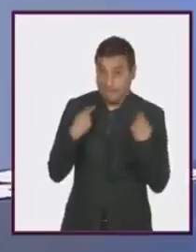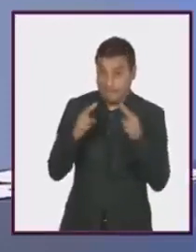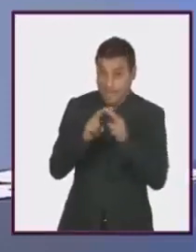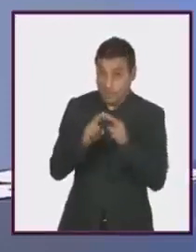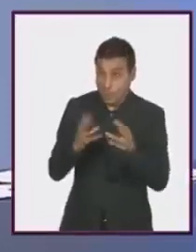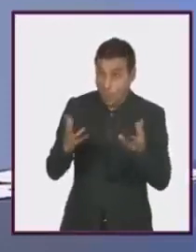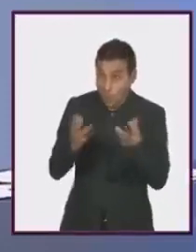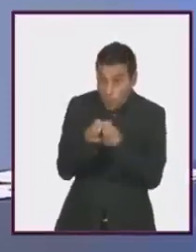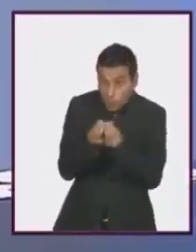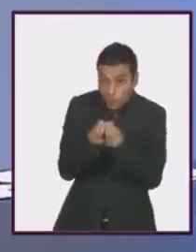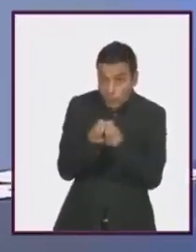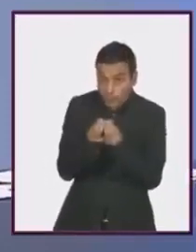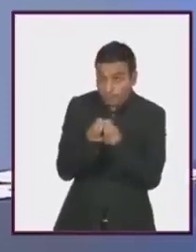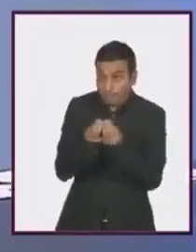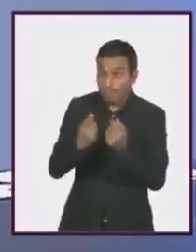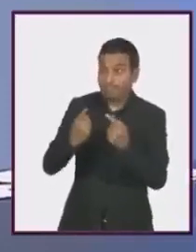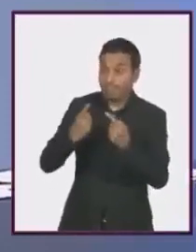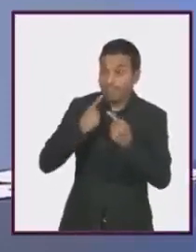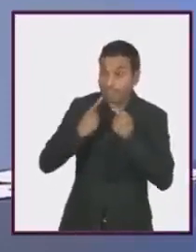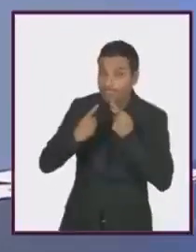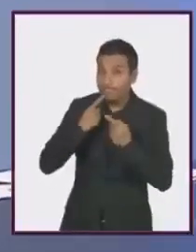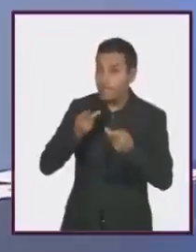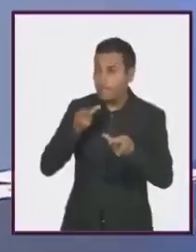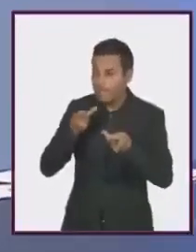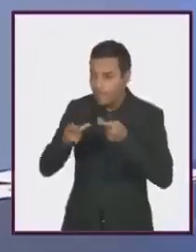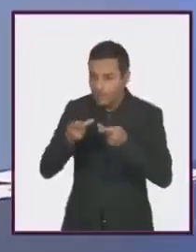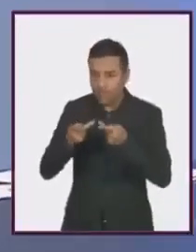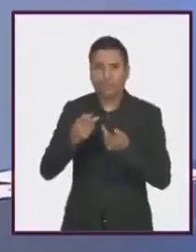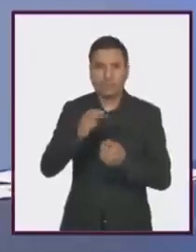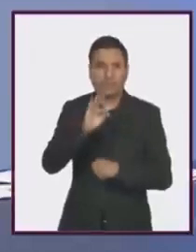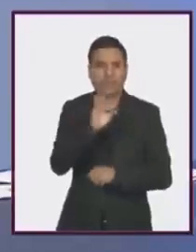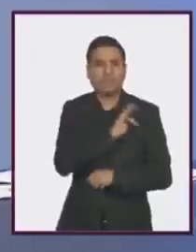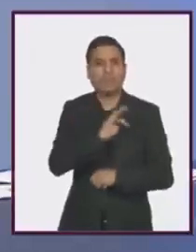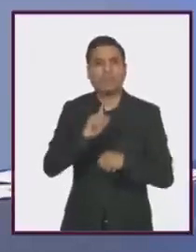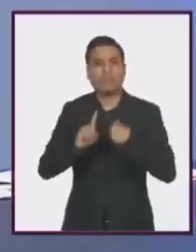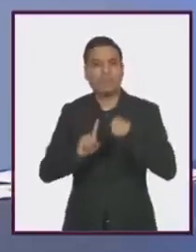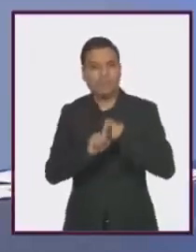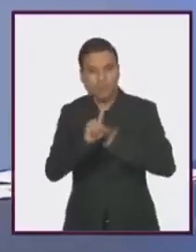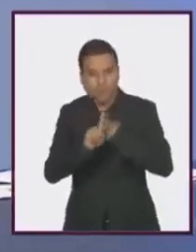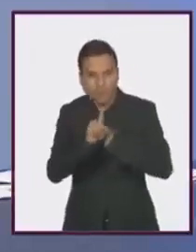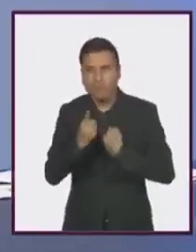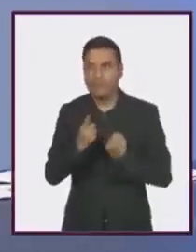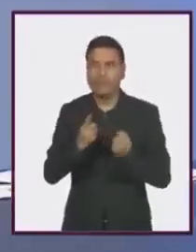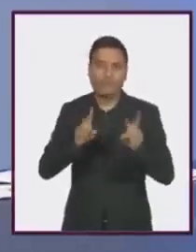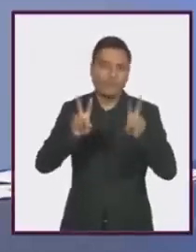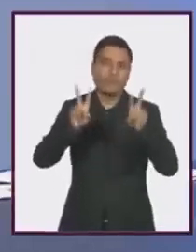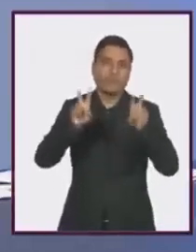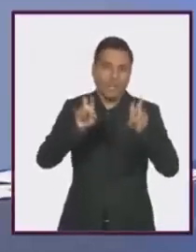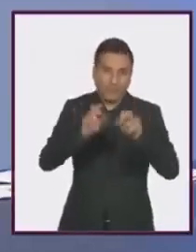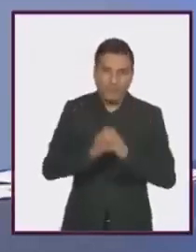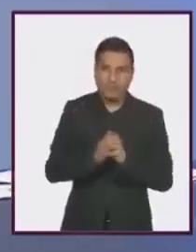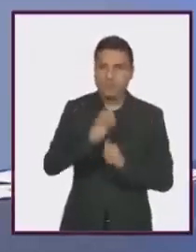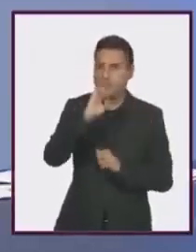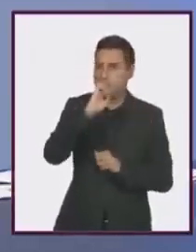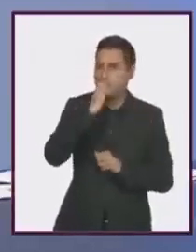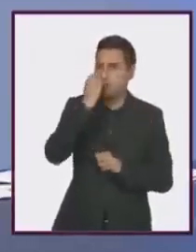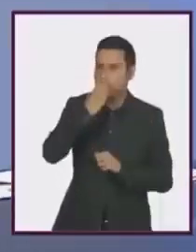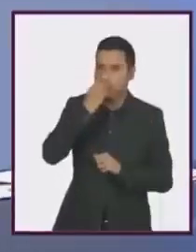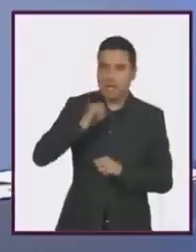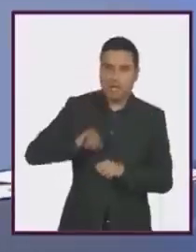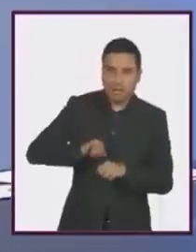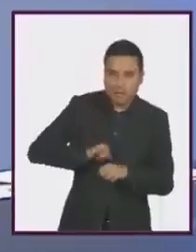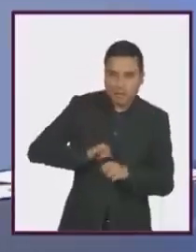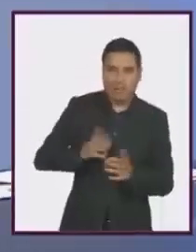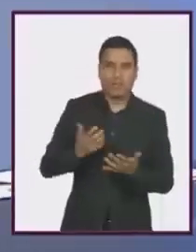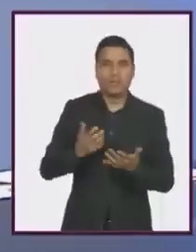todos nosotros tenemos para incorporar problemáticas, temas, asuntos de interés para la escuela, tanto de la